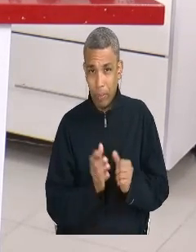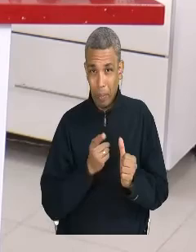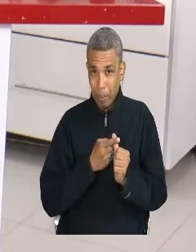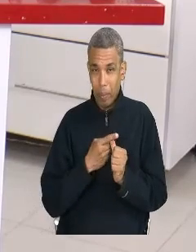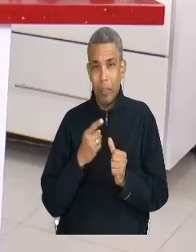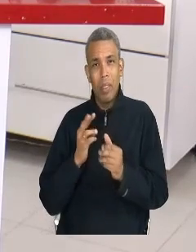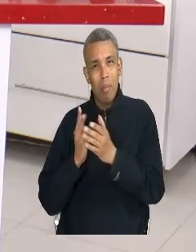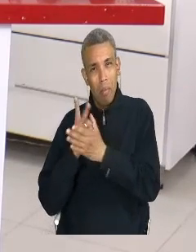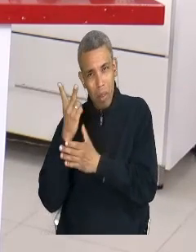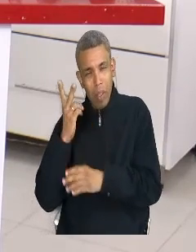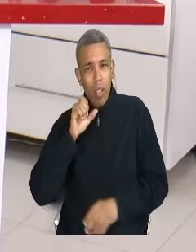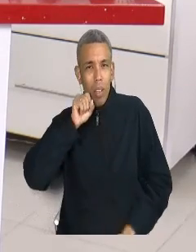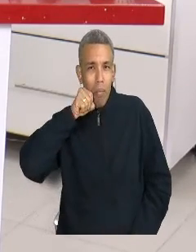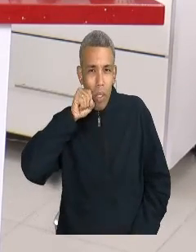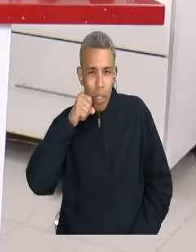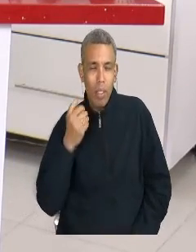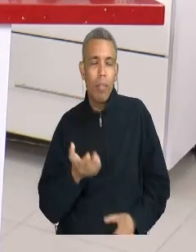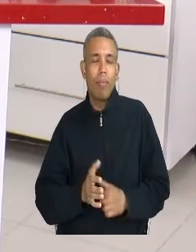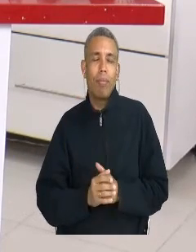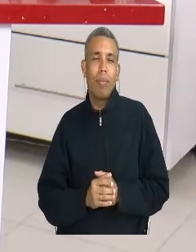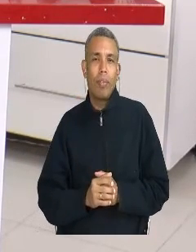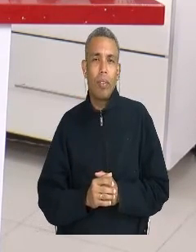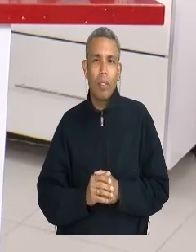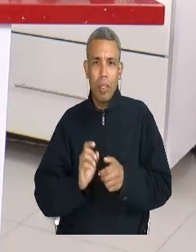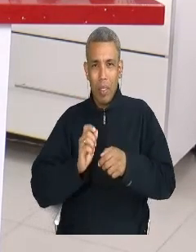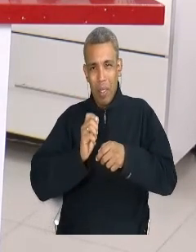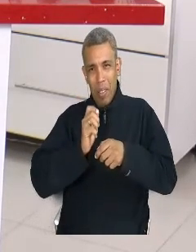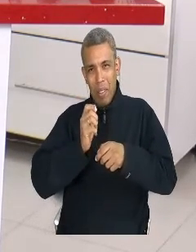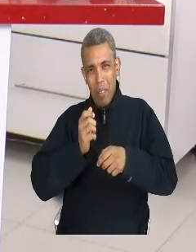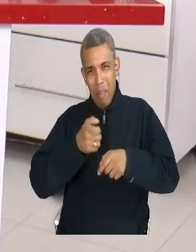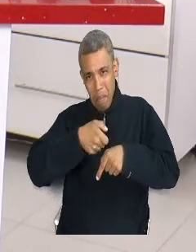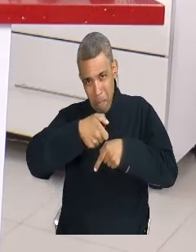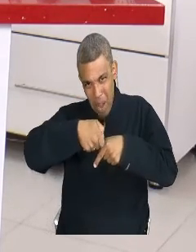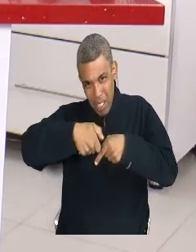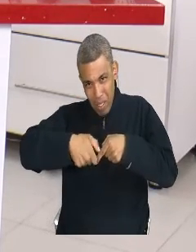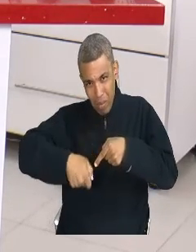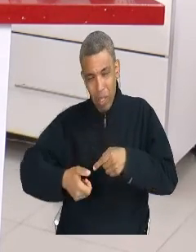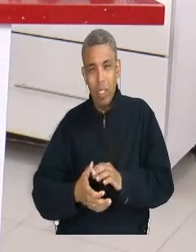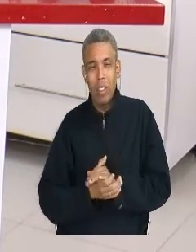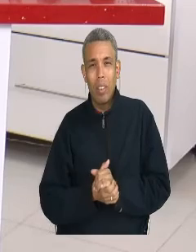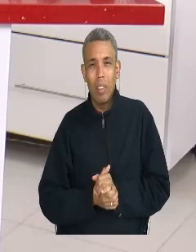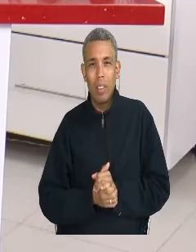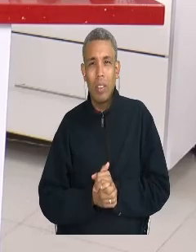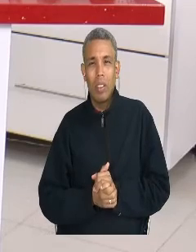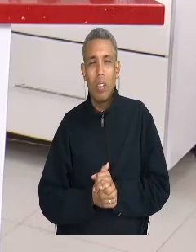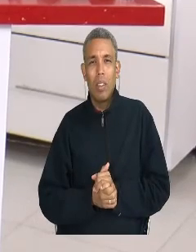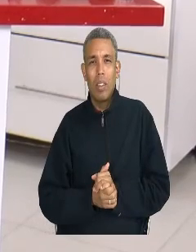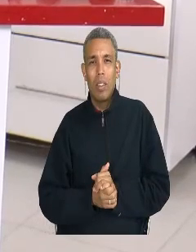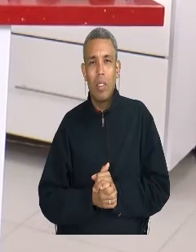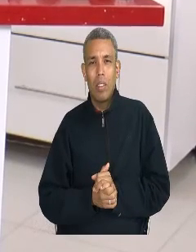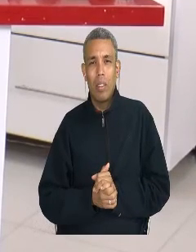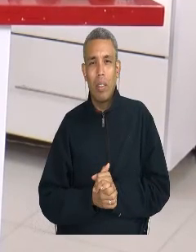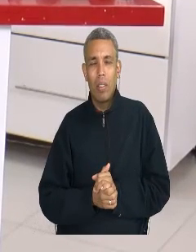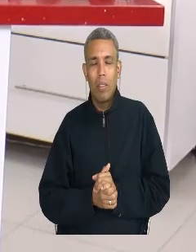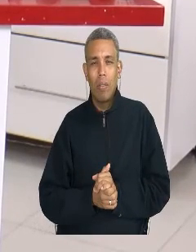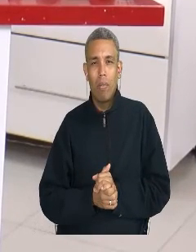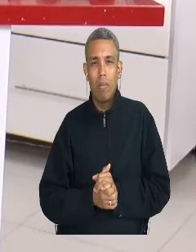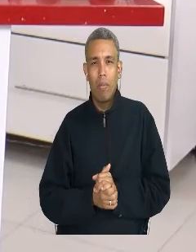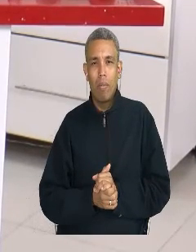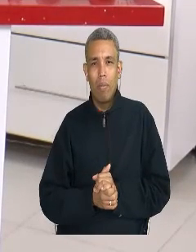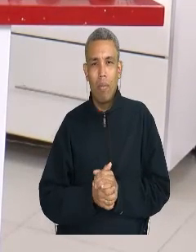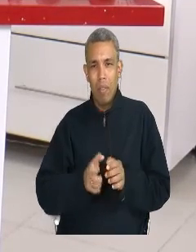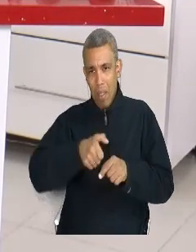la zanahoria, el maíz tierno, el poquito de calabacín. Ya